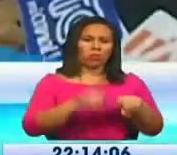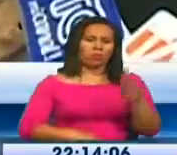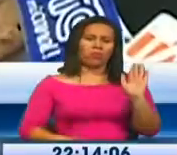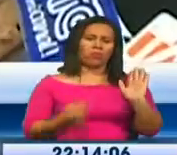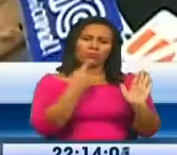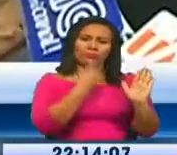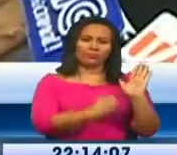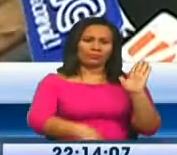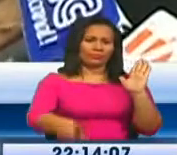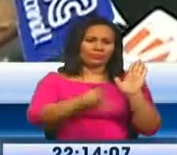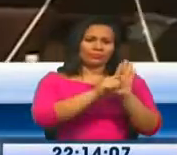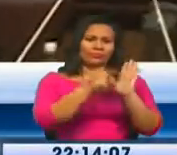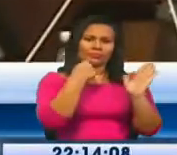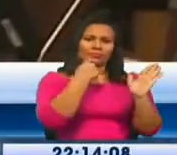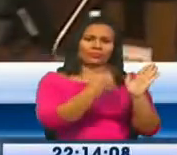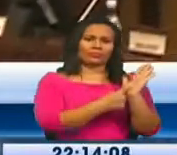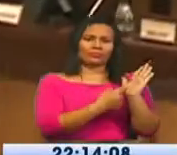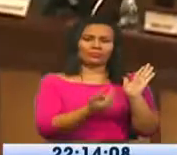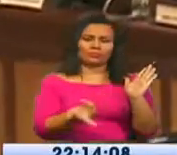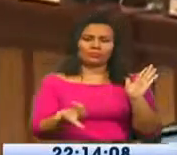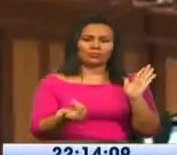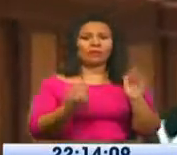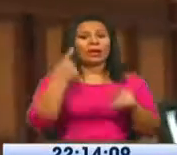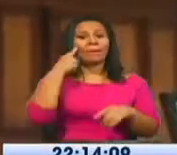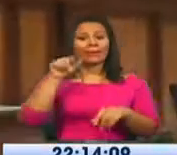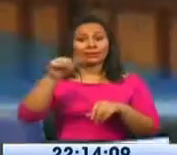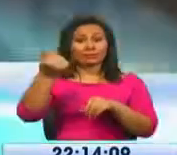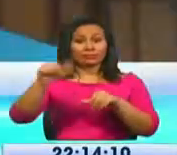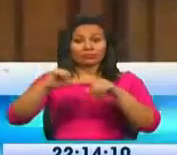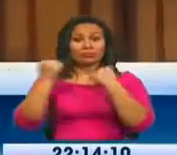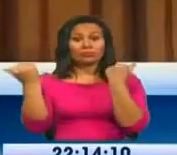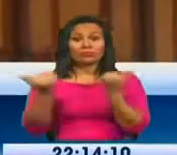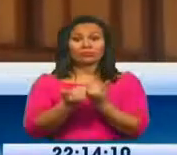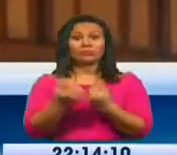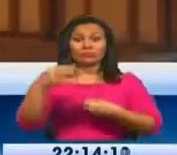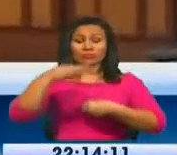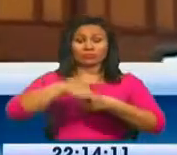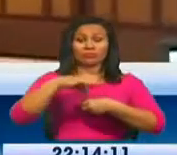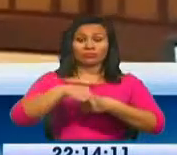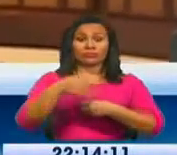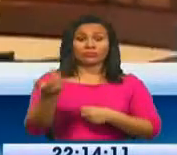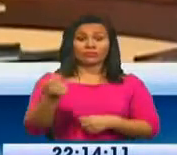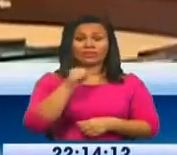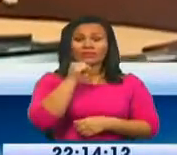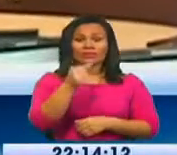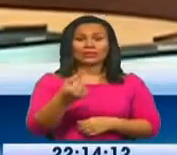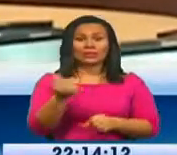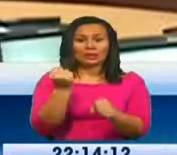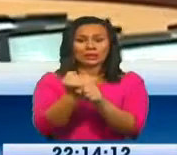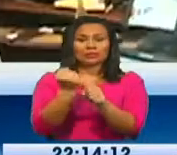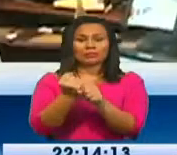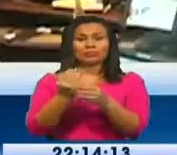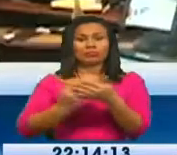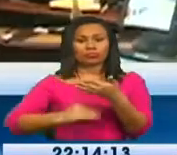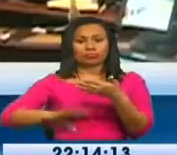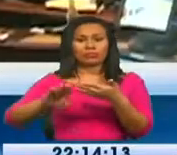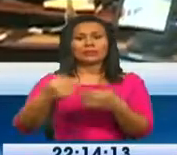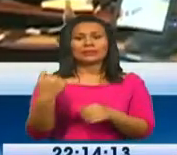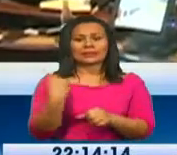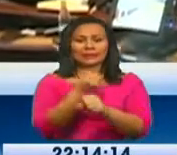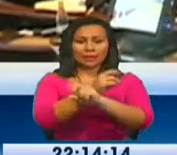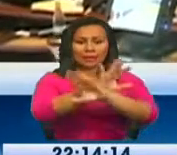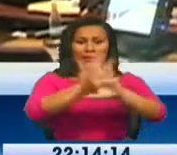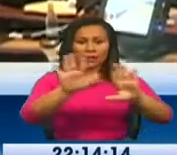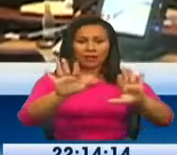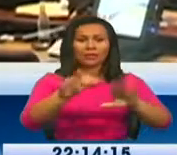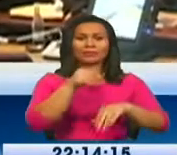es inconstitucional. En cambio, para los asambleístas que fueron electos y que no completaron sus funciones, deberá existir una aclaración por parte